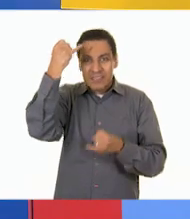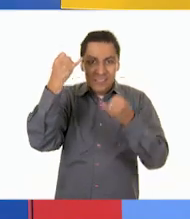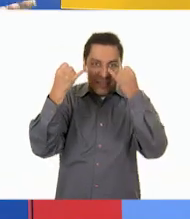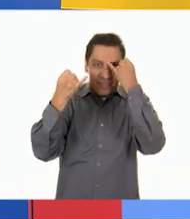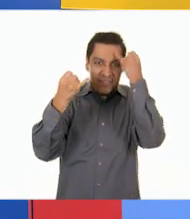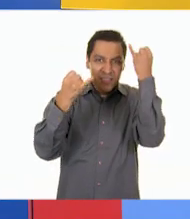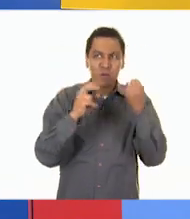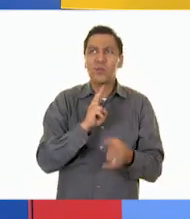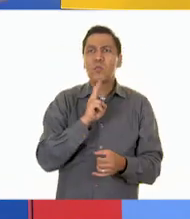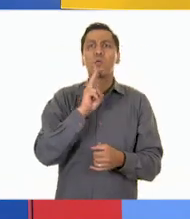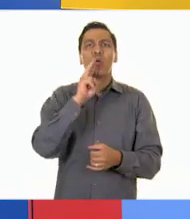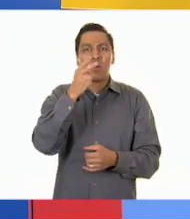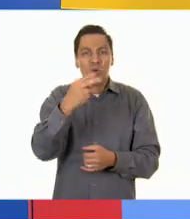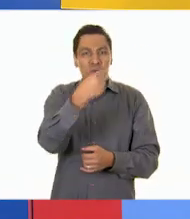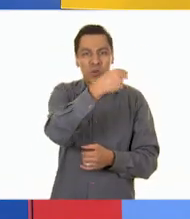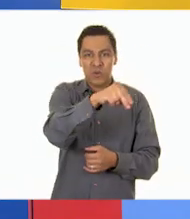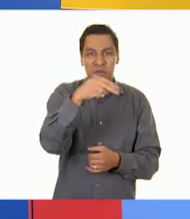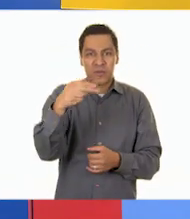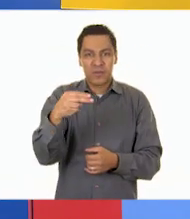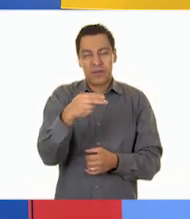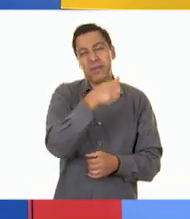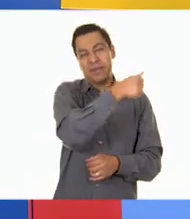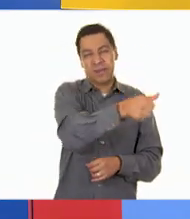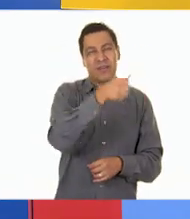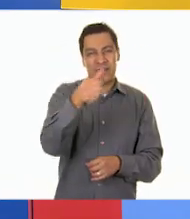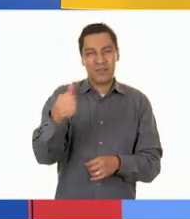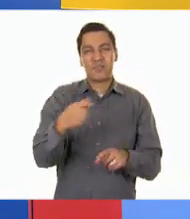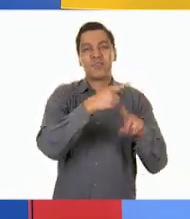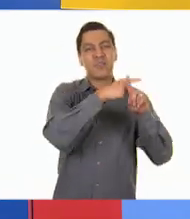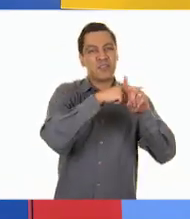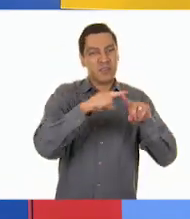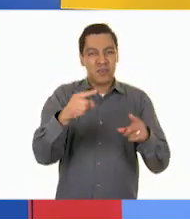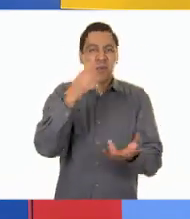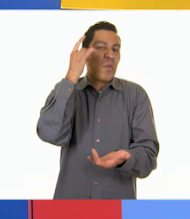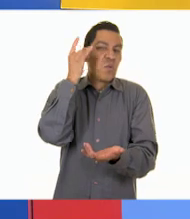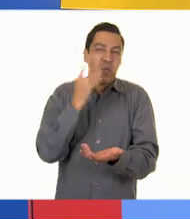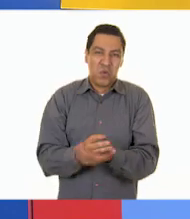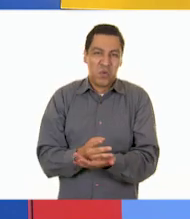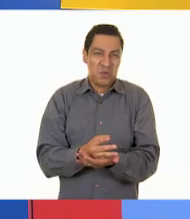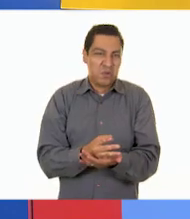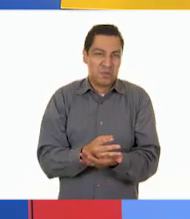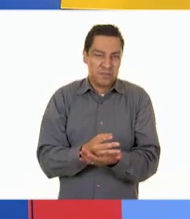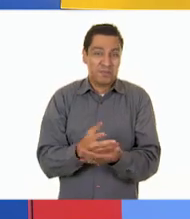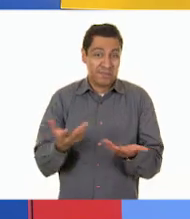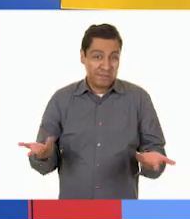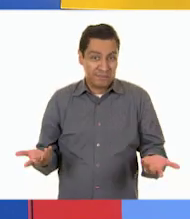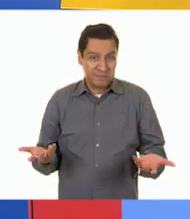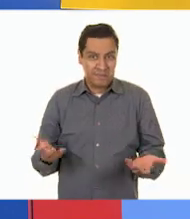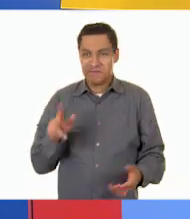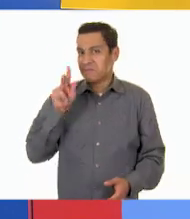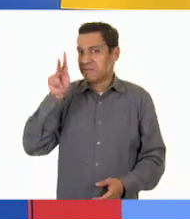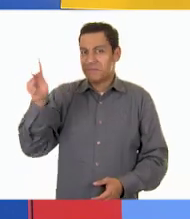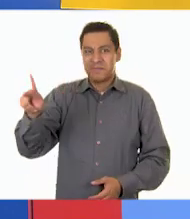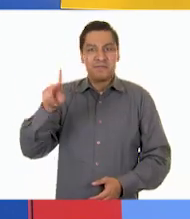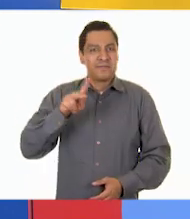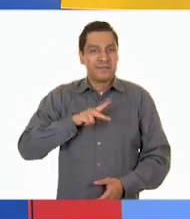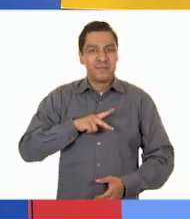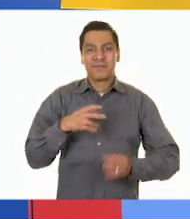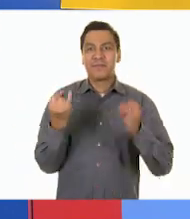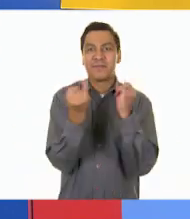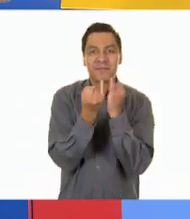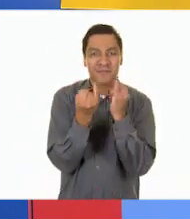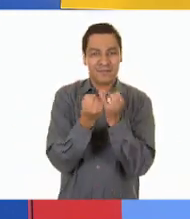inventamos nos ayudan a diferenciarlos y hacerlos únicos e irrepetibles como sucede con cada uno de